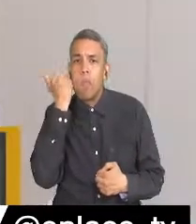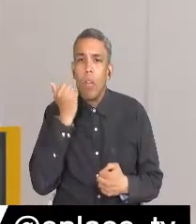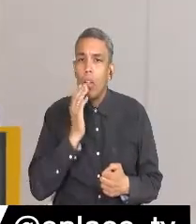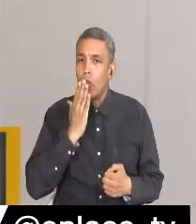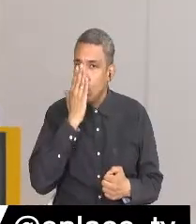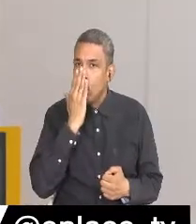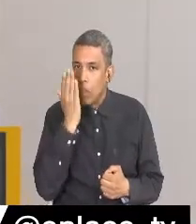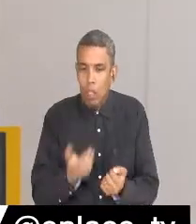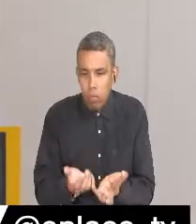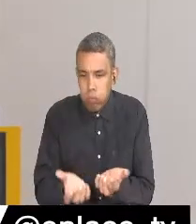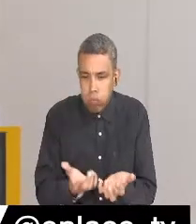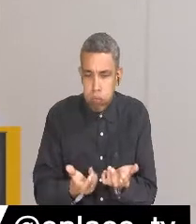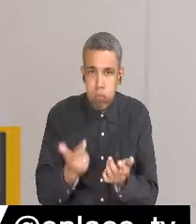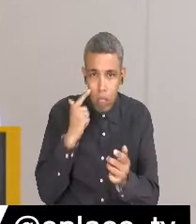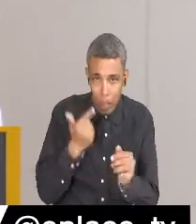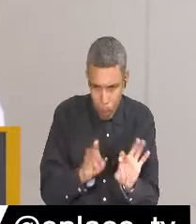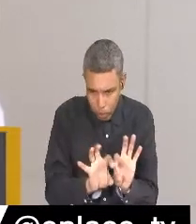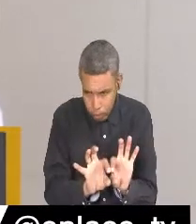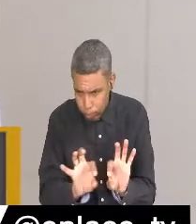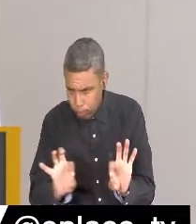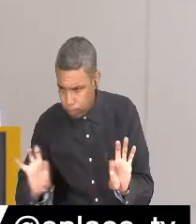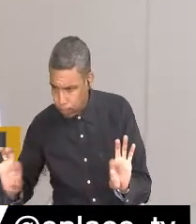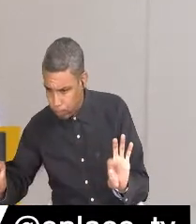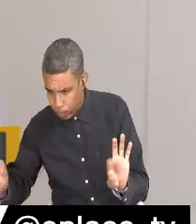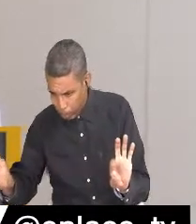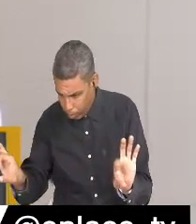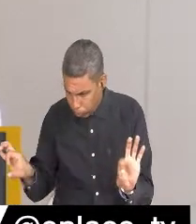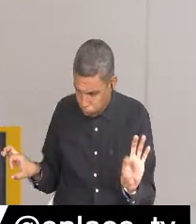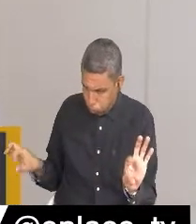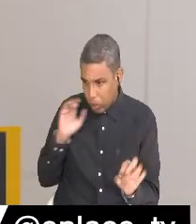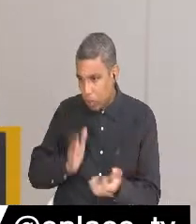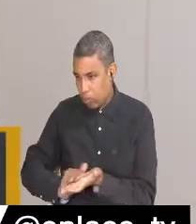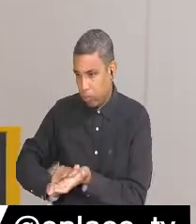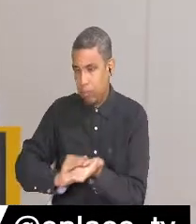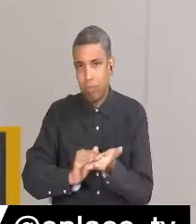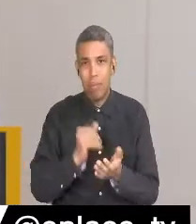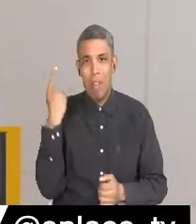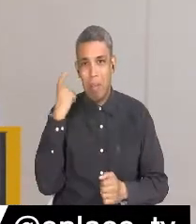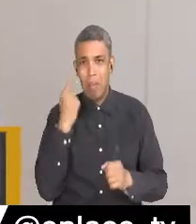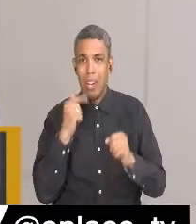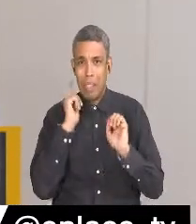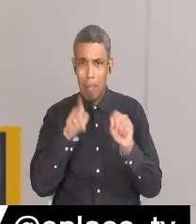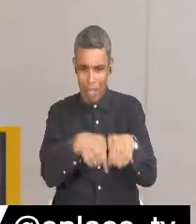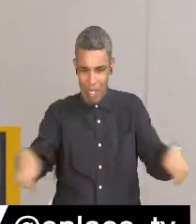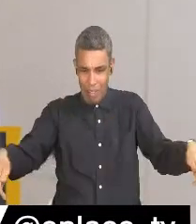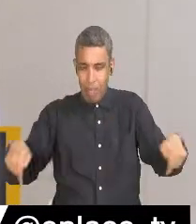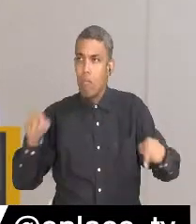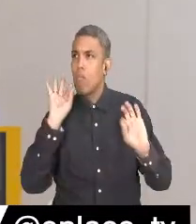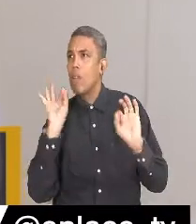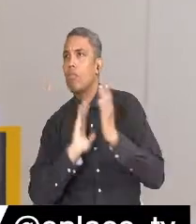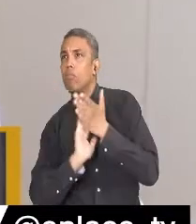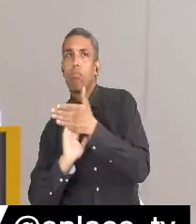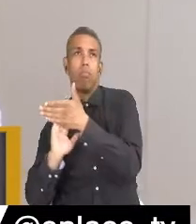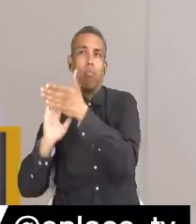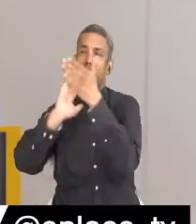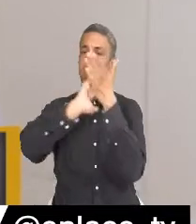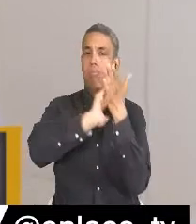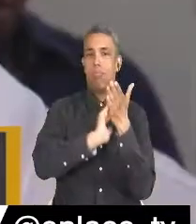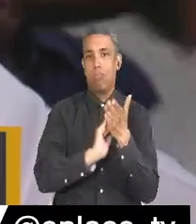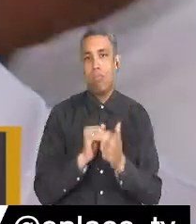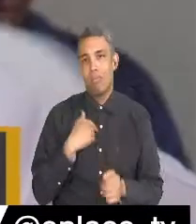agua y las adecuaciones normales que hay que hacerle a un espacio de estos para que sea con seguridad la alimentación que se le da a los niños en